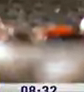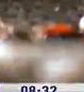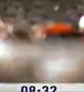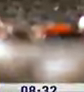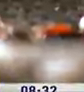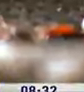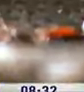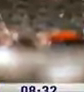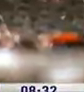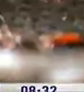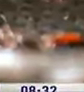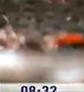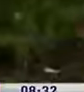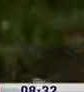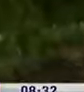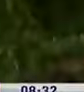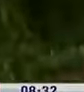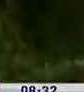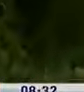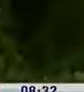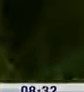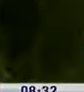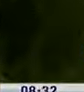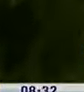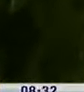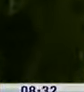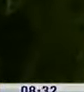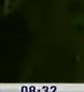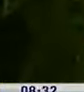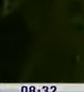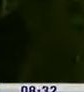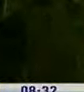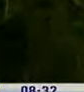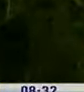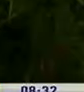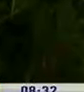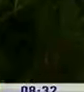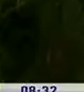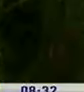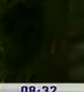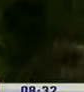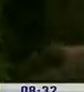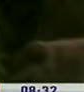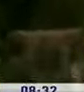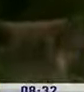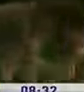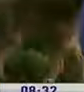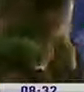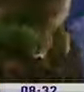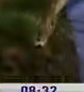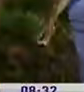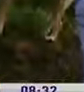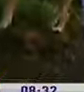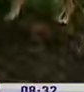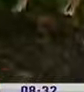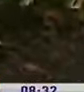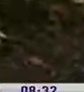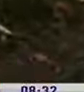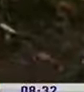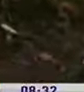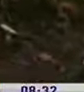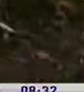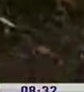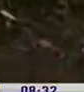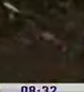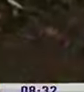poner entonces la correa. ¿Tiene pareja? No tengo pareja. ¡El peso, digo, vecino! No tiene